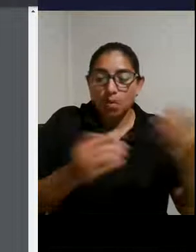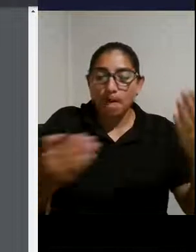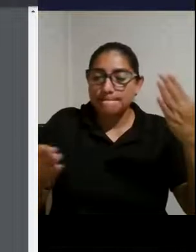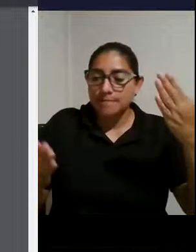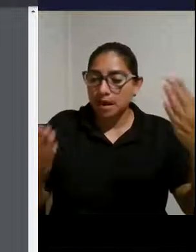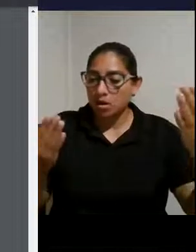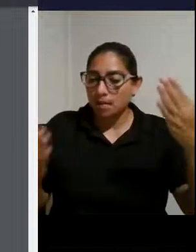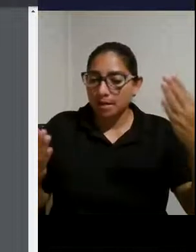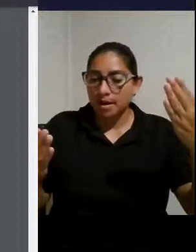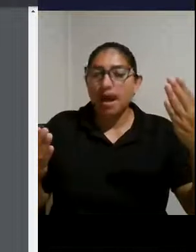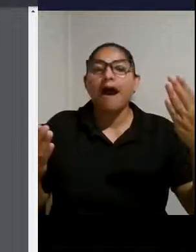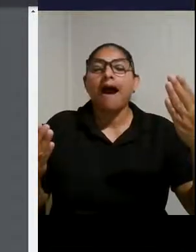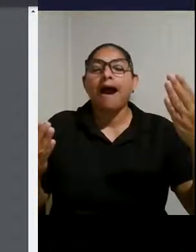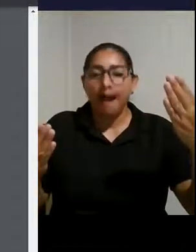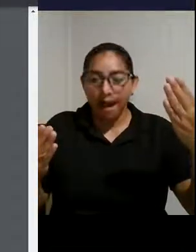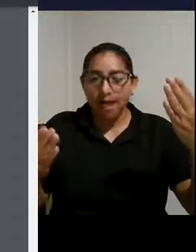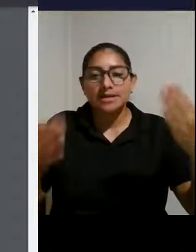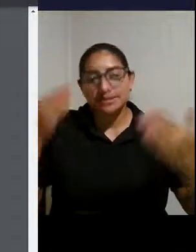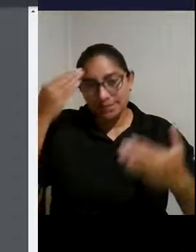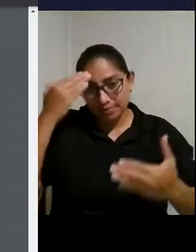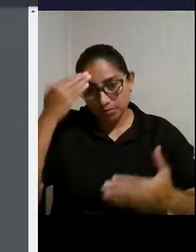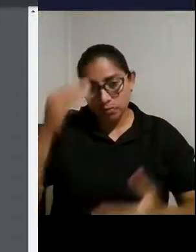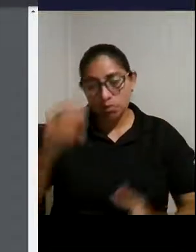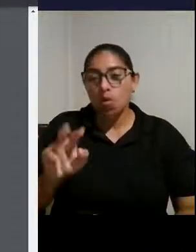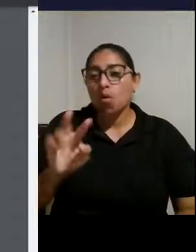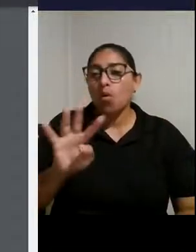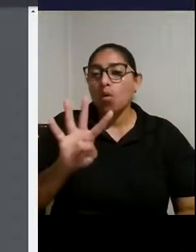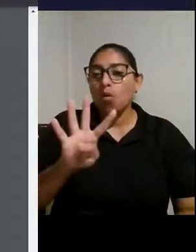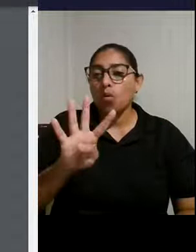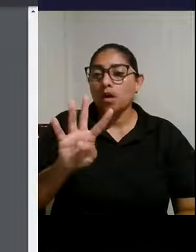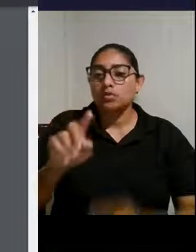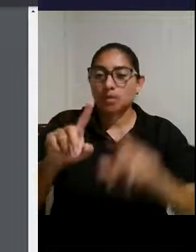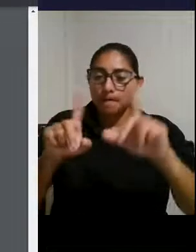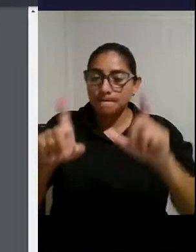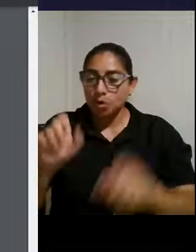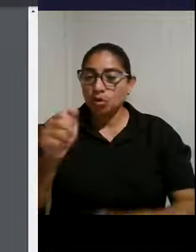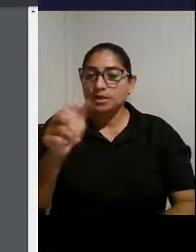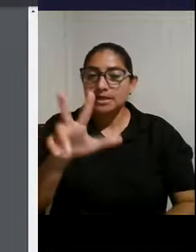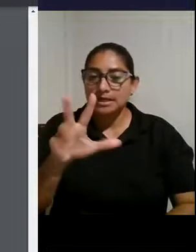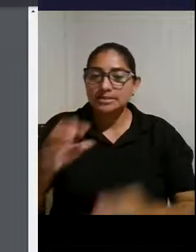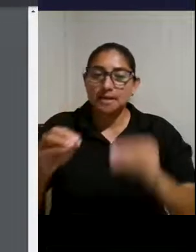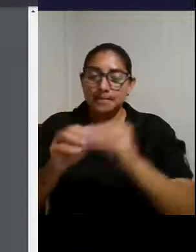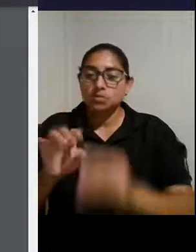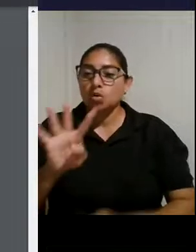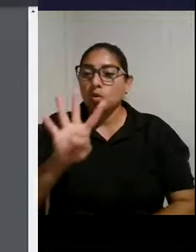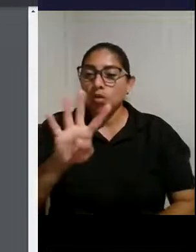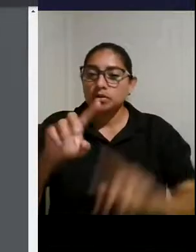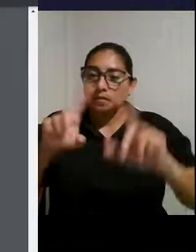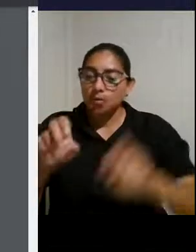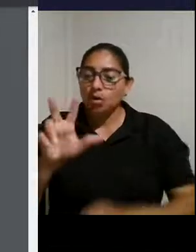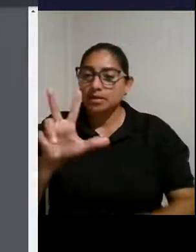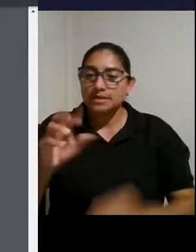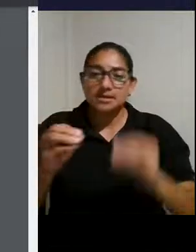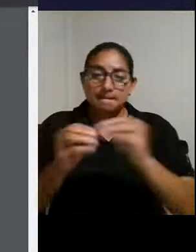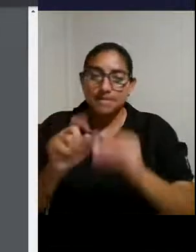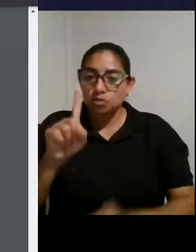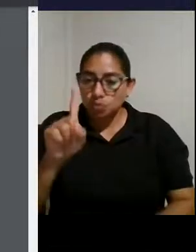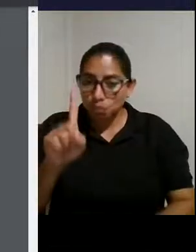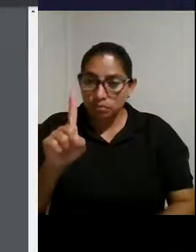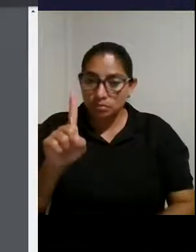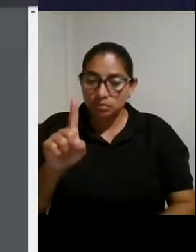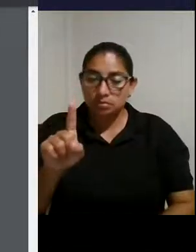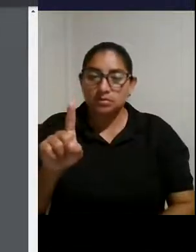quedaría 4 por 13 al cuadrado, más 4 por 13, más 1.